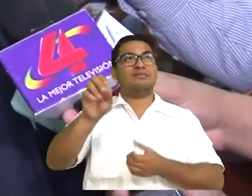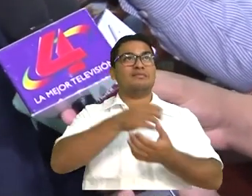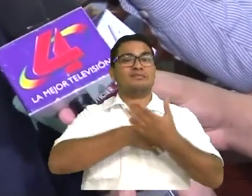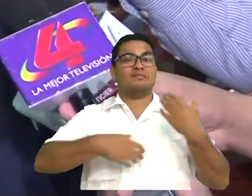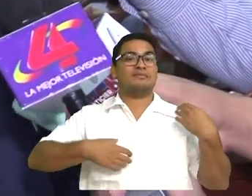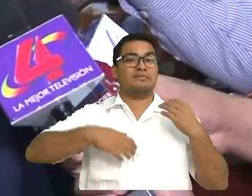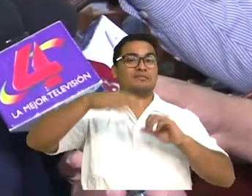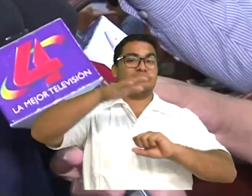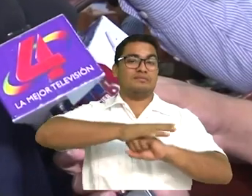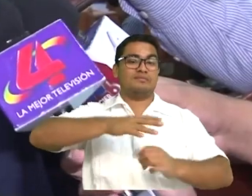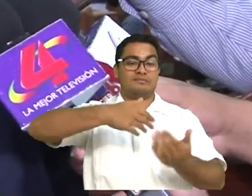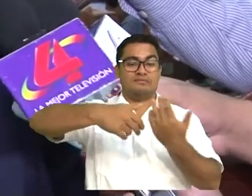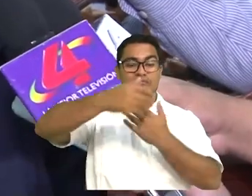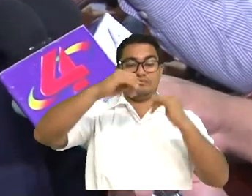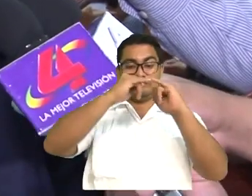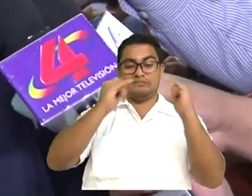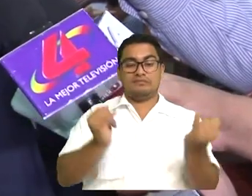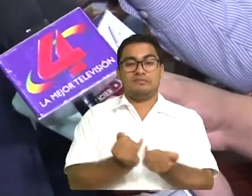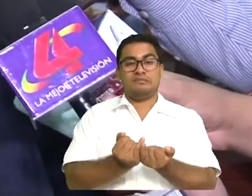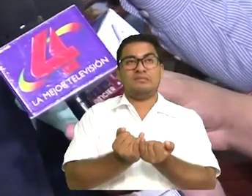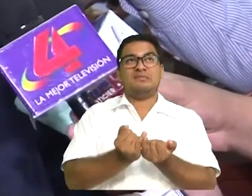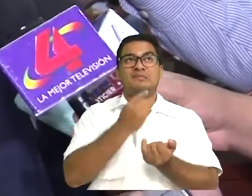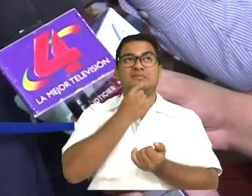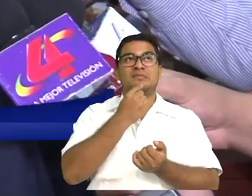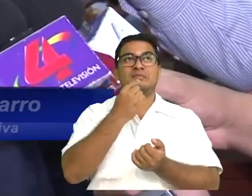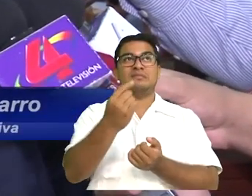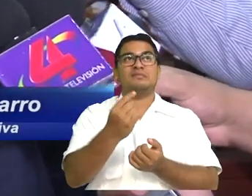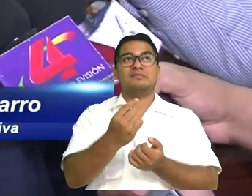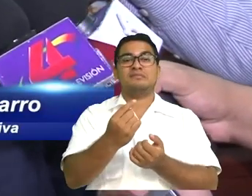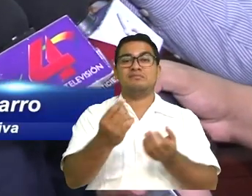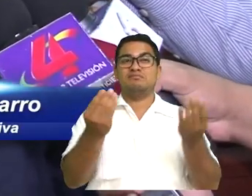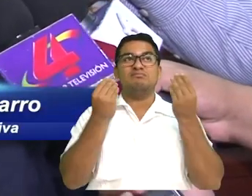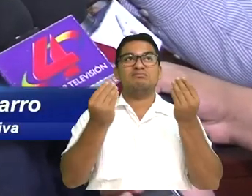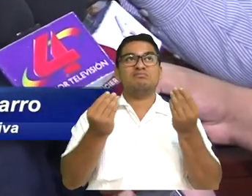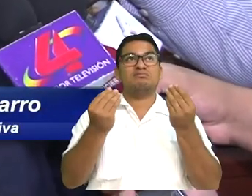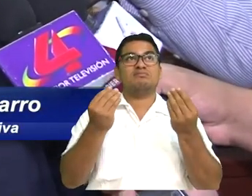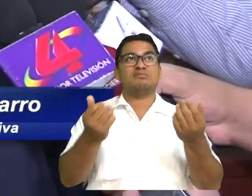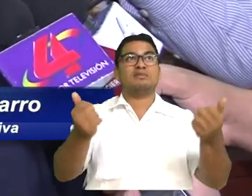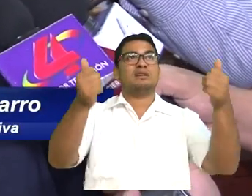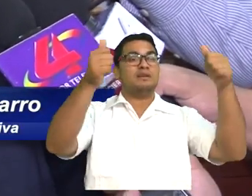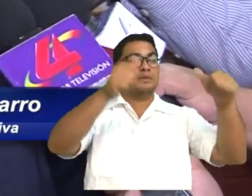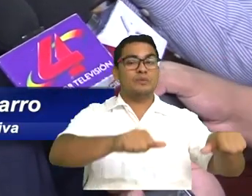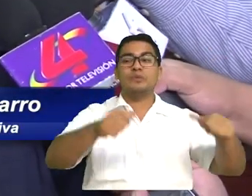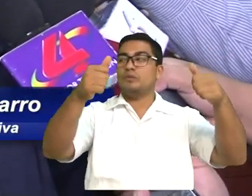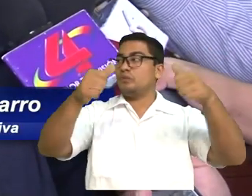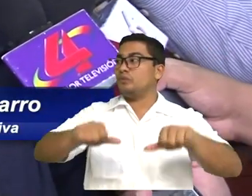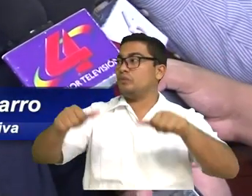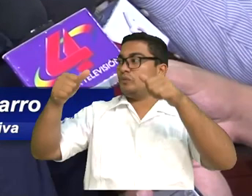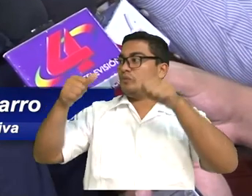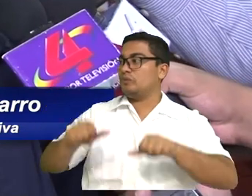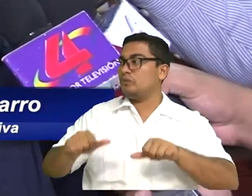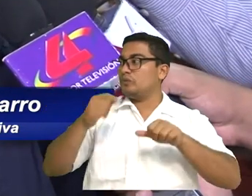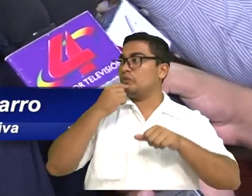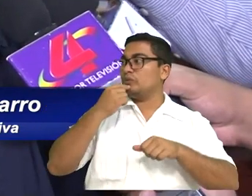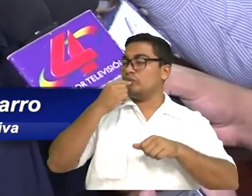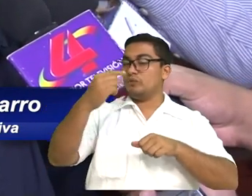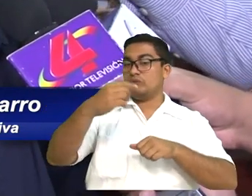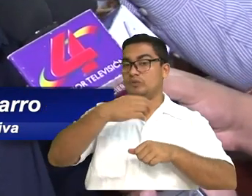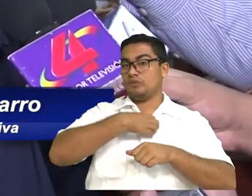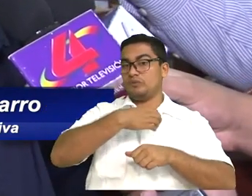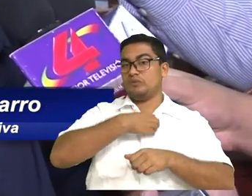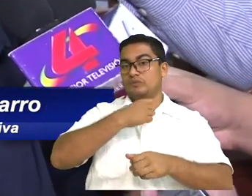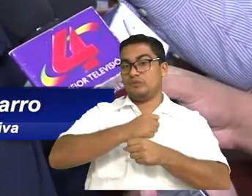de Relaciones Exteriores y la mayoría de los tratados, acuerdos, decretos pasaron por su mano